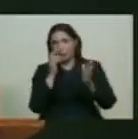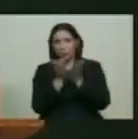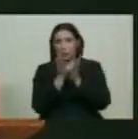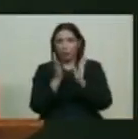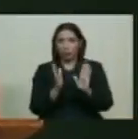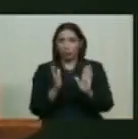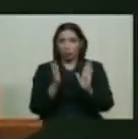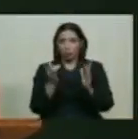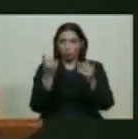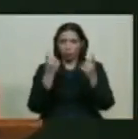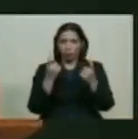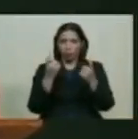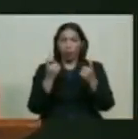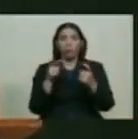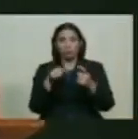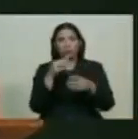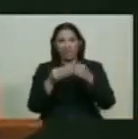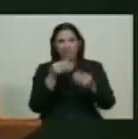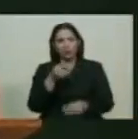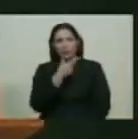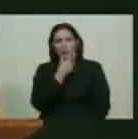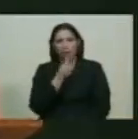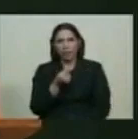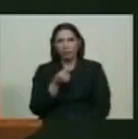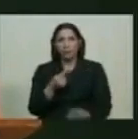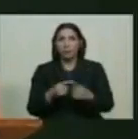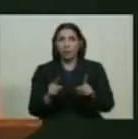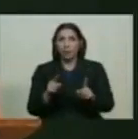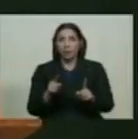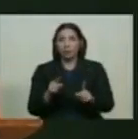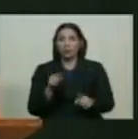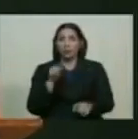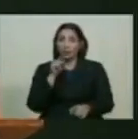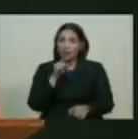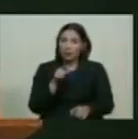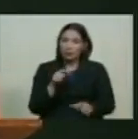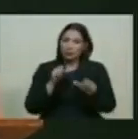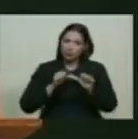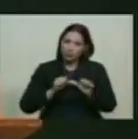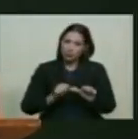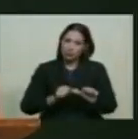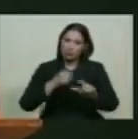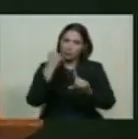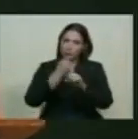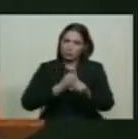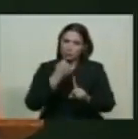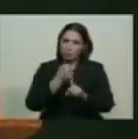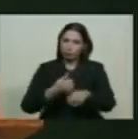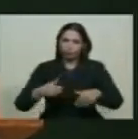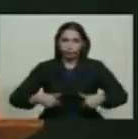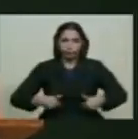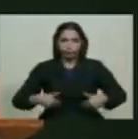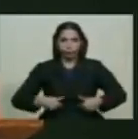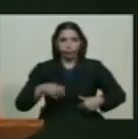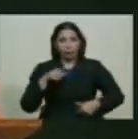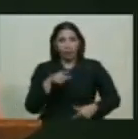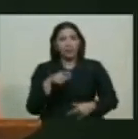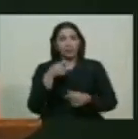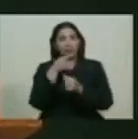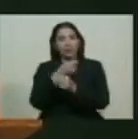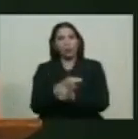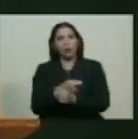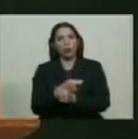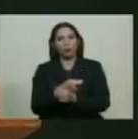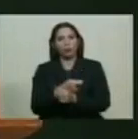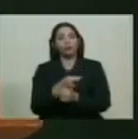Seis años de estudios, se dice fácil, pero en realidad es que sin constancia, empeño y disciplina, el logro no se podría